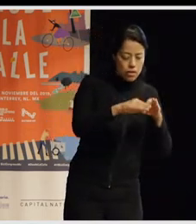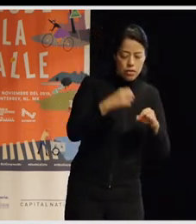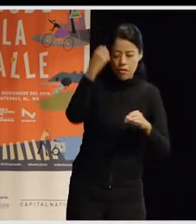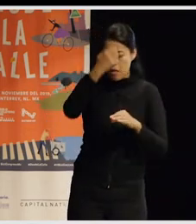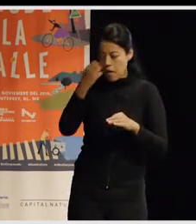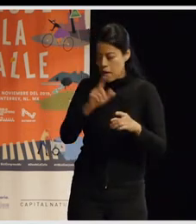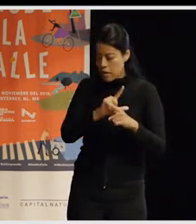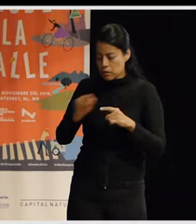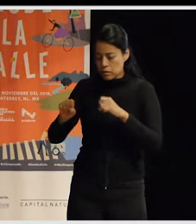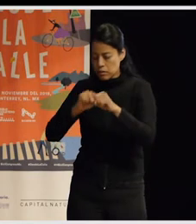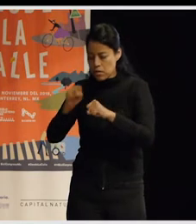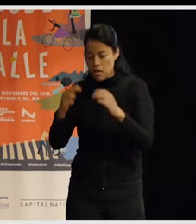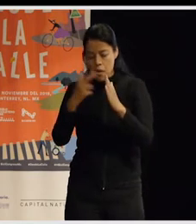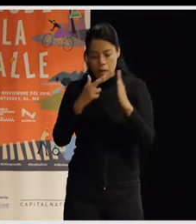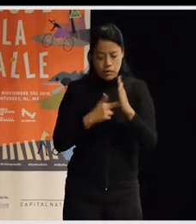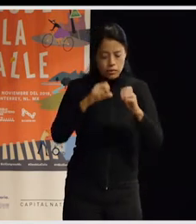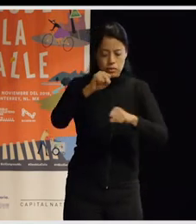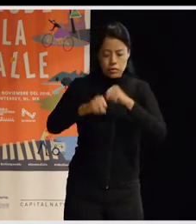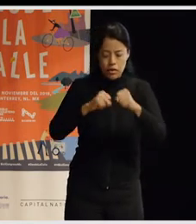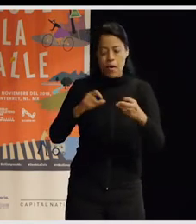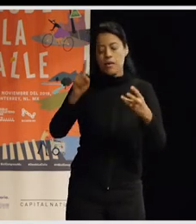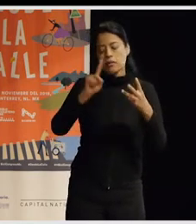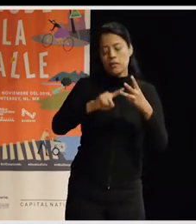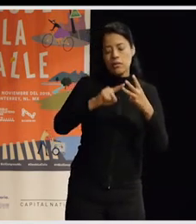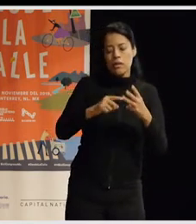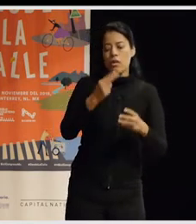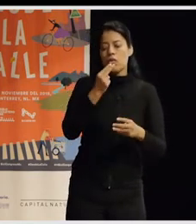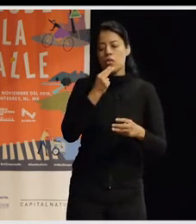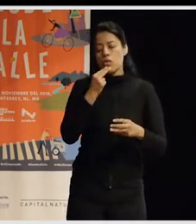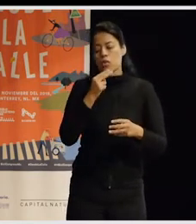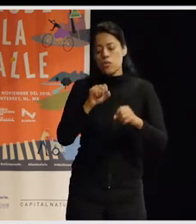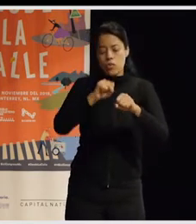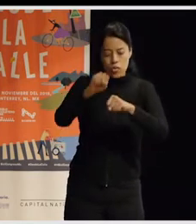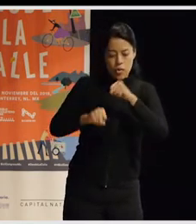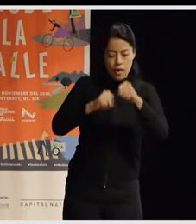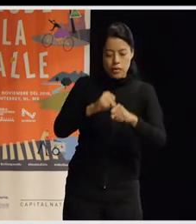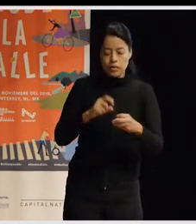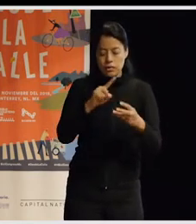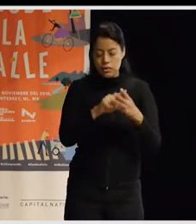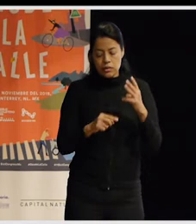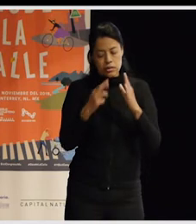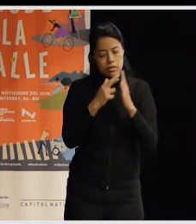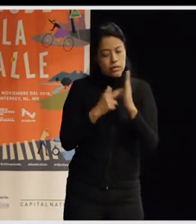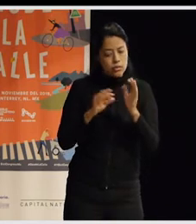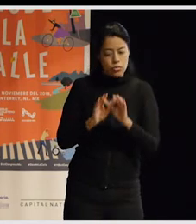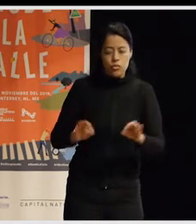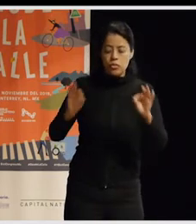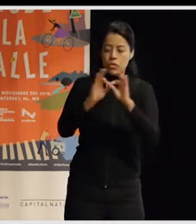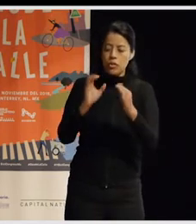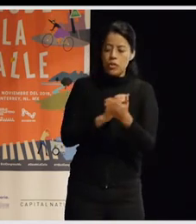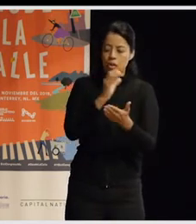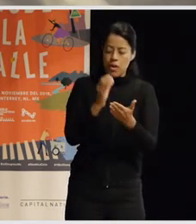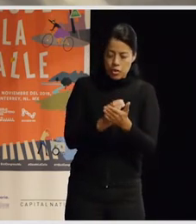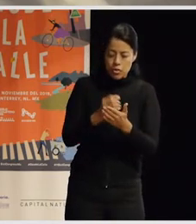segundo son reglas de circulación y el tercero reglas de uso del sistema estas reglas inicialmente porque eso también es muy importante decirlo la primera ciudad